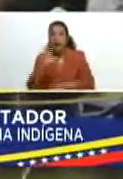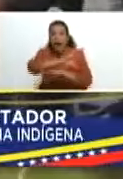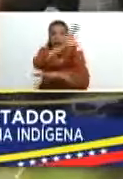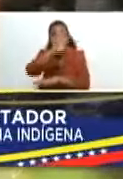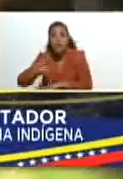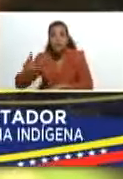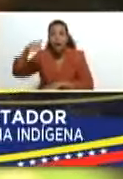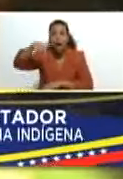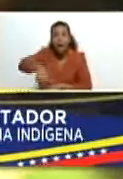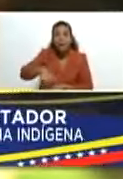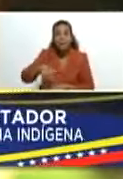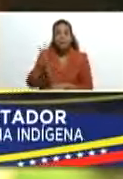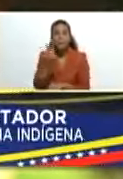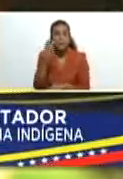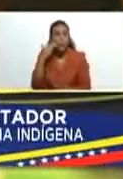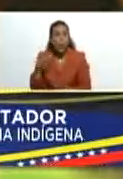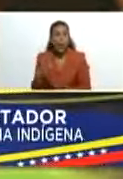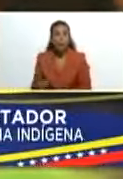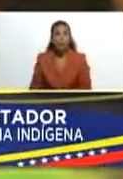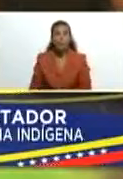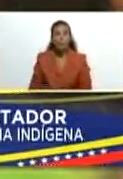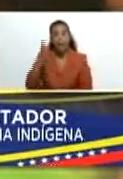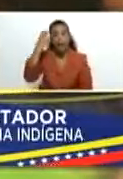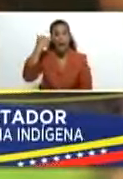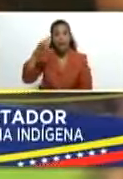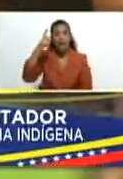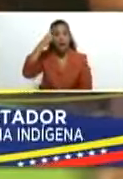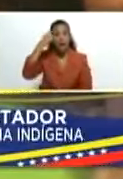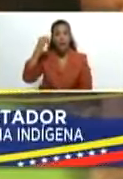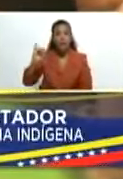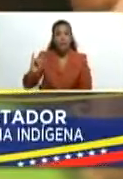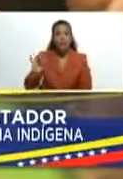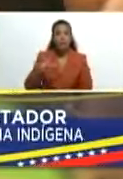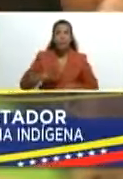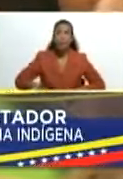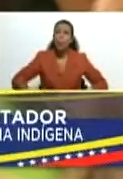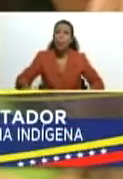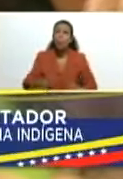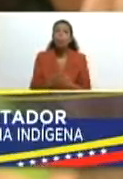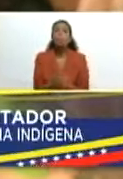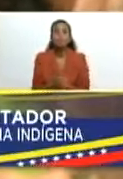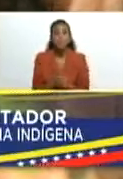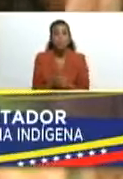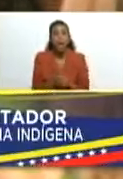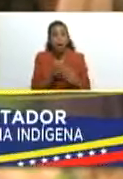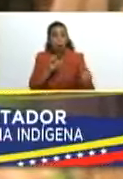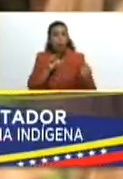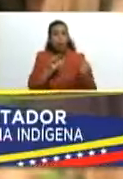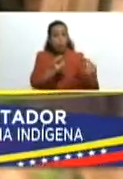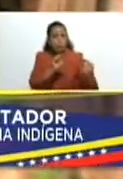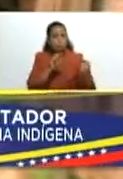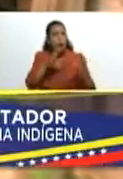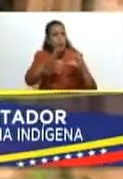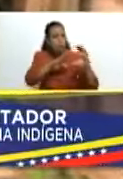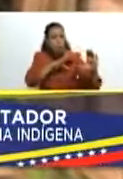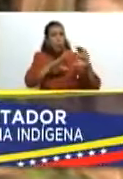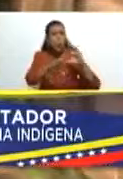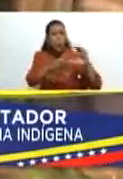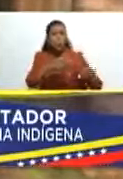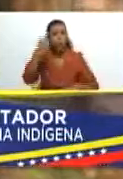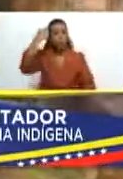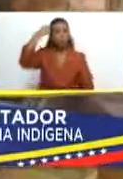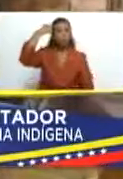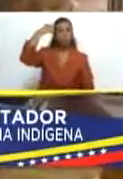América, en Haití. Tuvo largas conversaciones y Petión, amplio en su